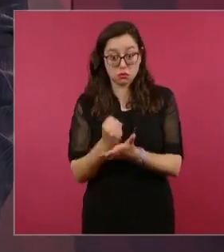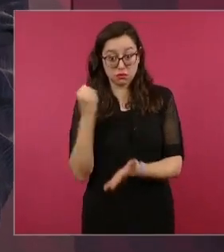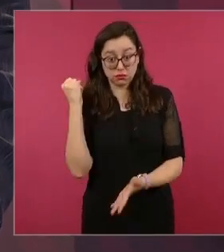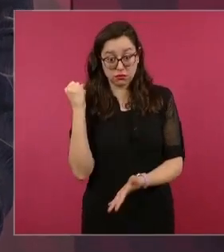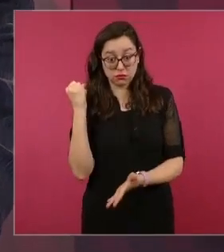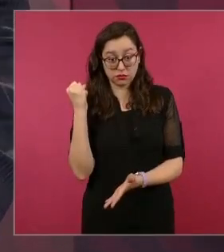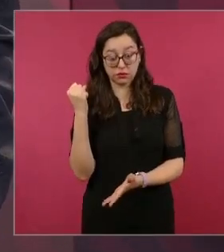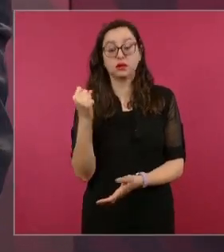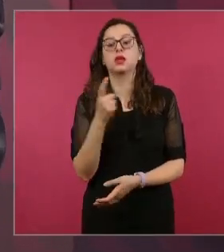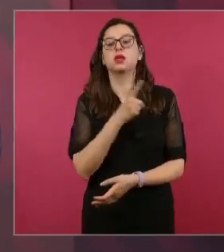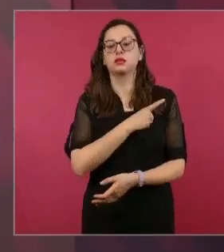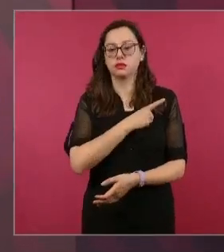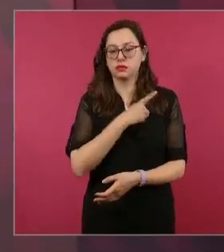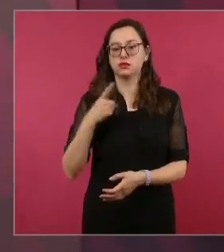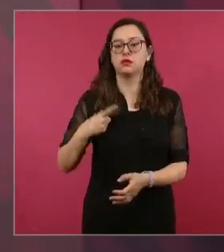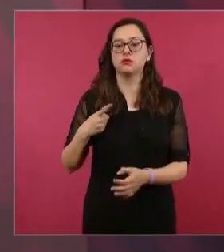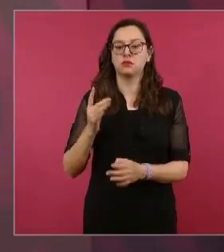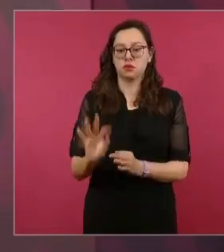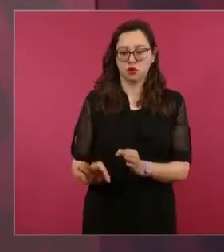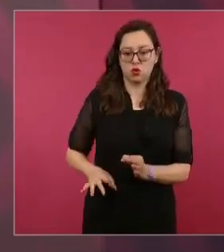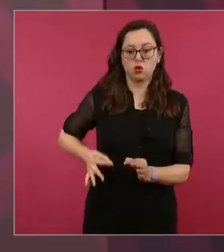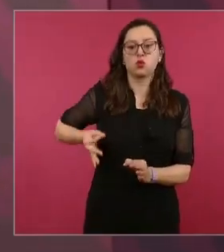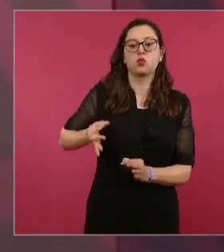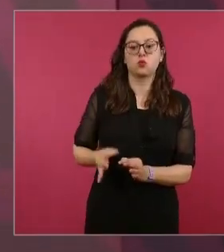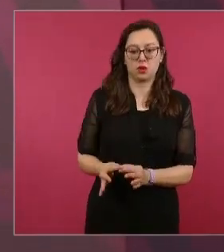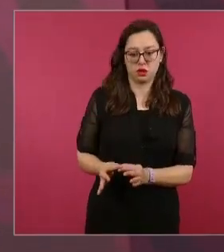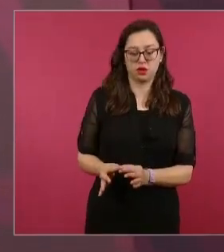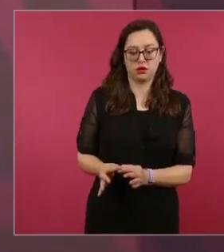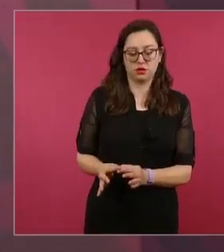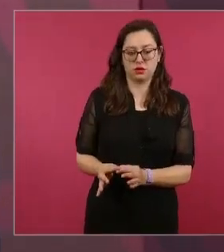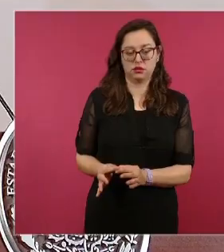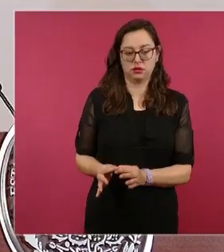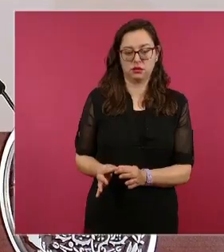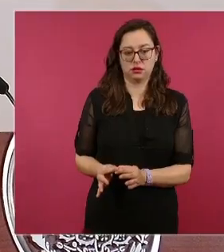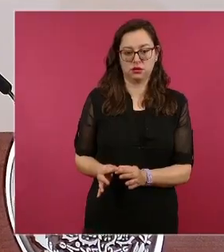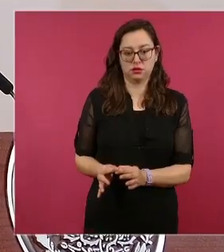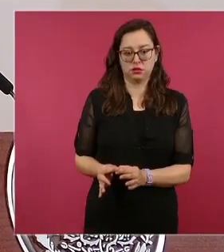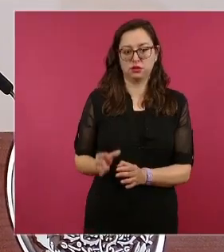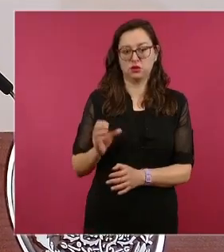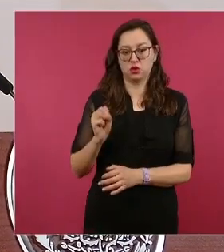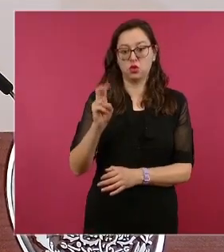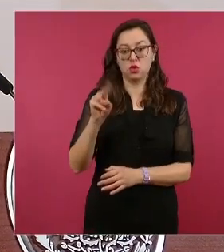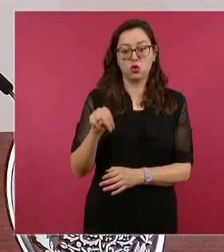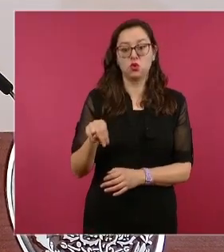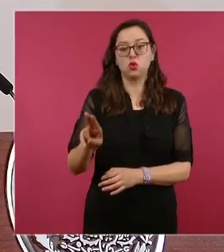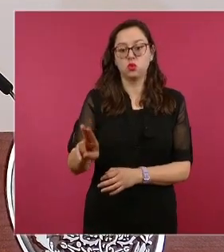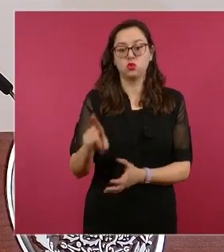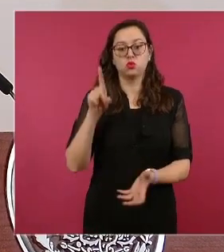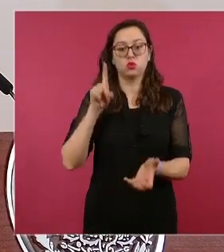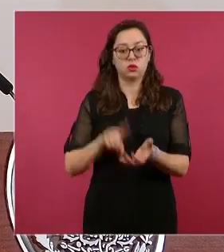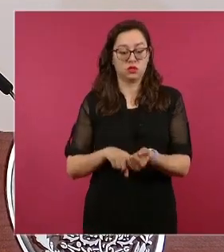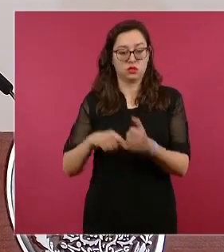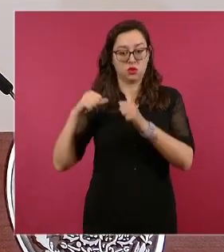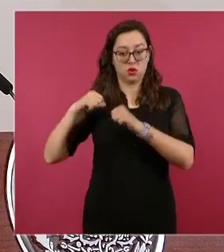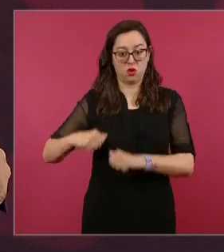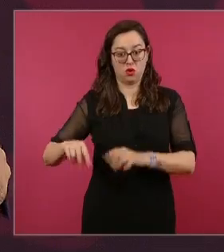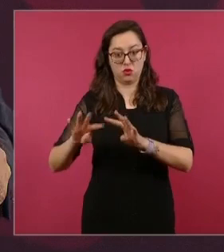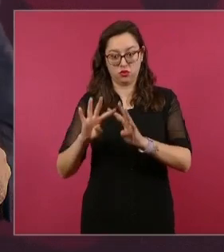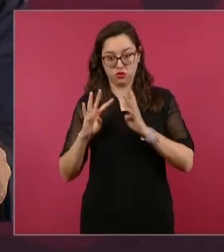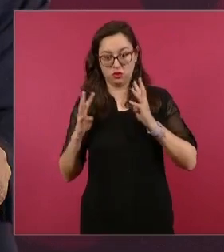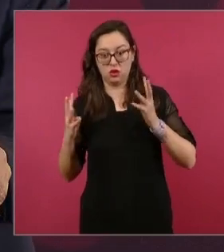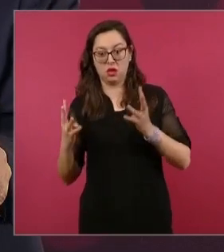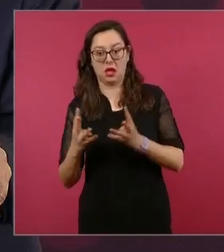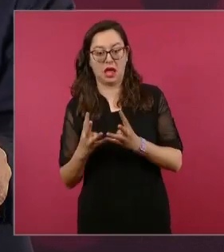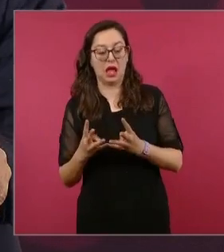se aplique y que el Consejo de Naciones Unidas no tenga